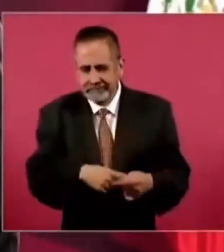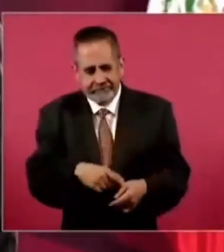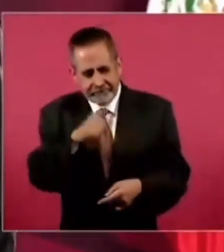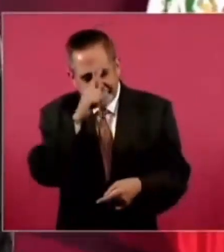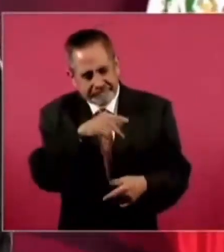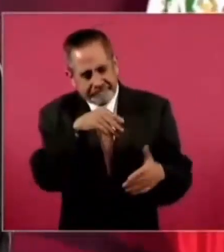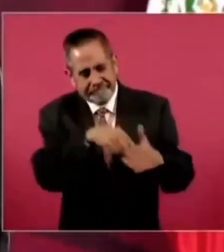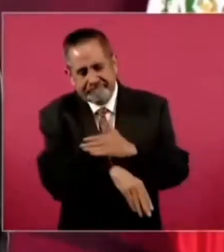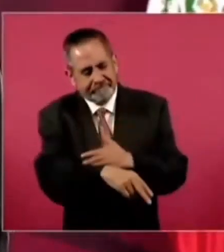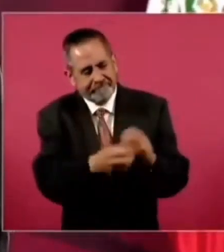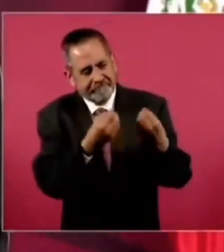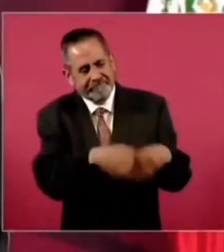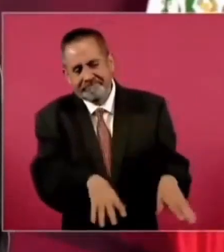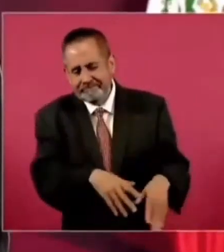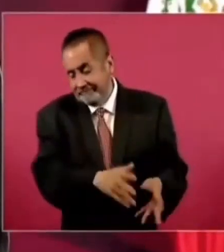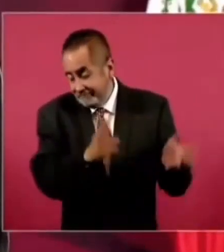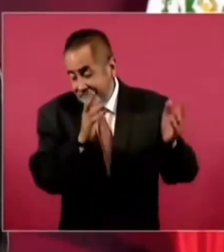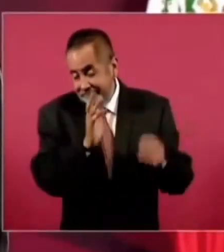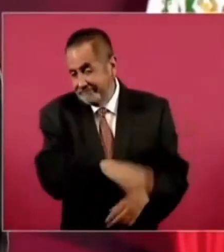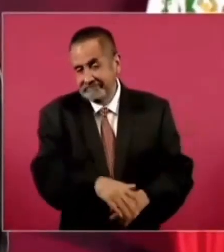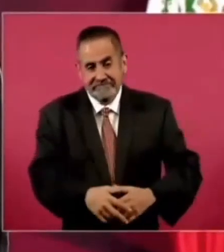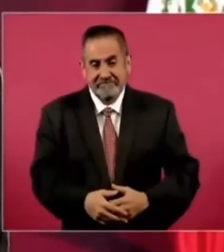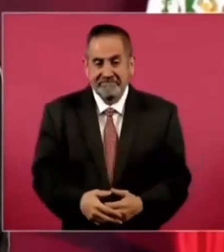Fallaron, fracasaron.